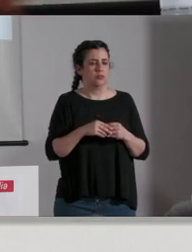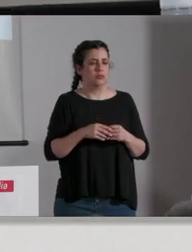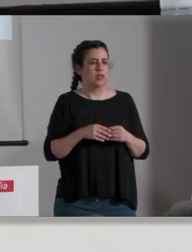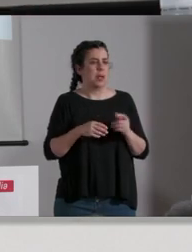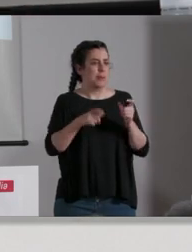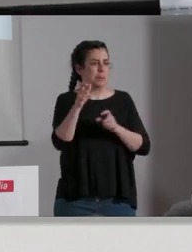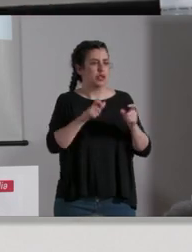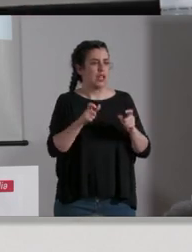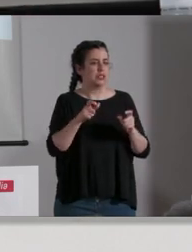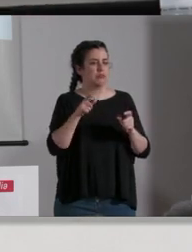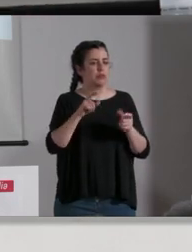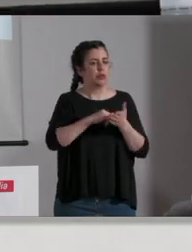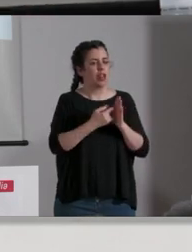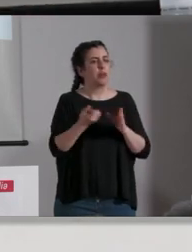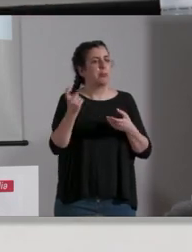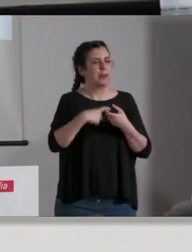que participamos en el proyecto